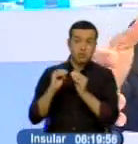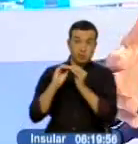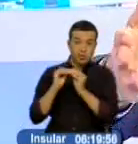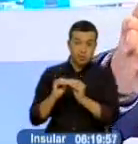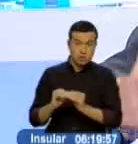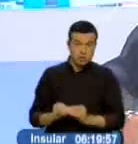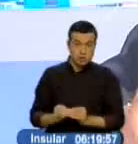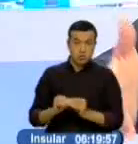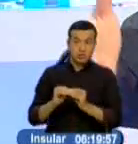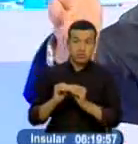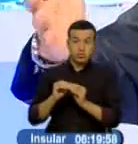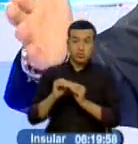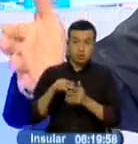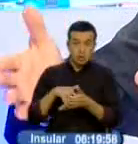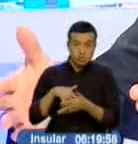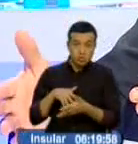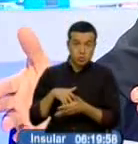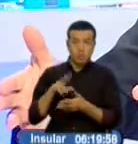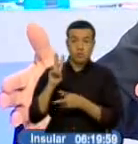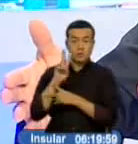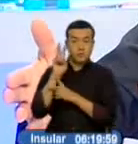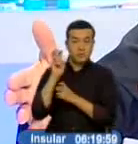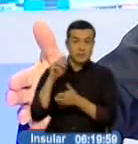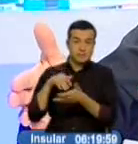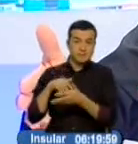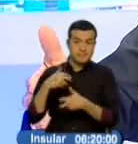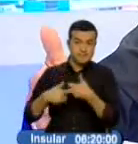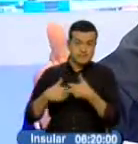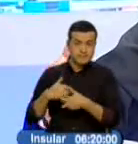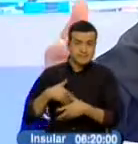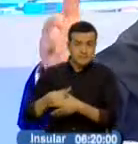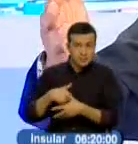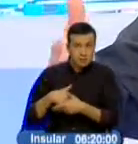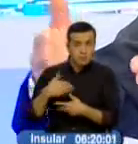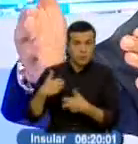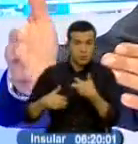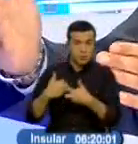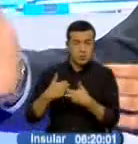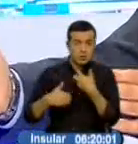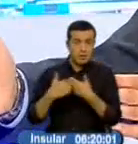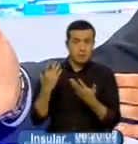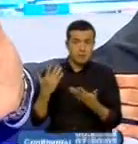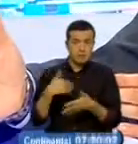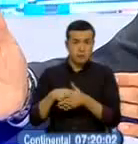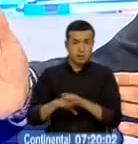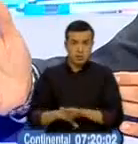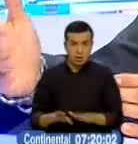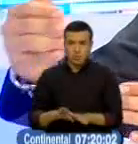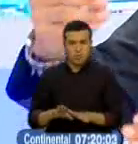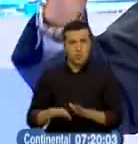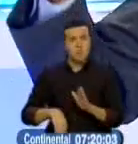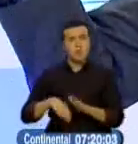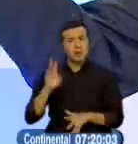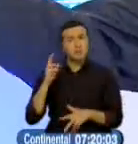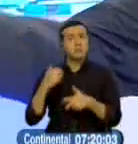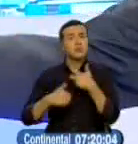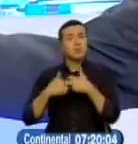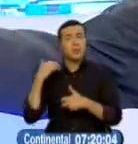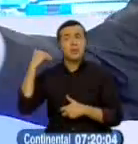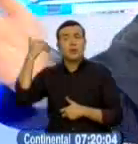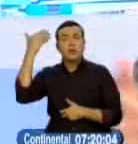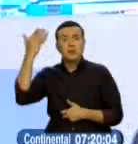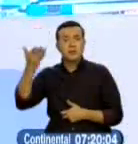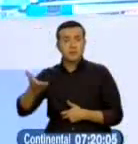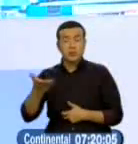en la formación curricular, en los aspectos educativos de los distintos segmentos de la formación, sino que se